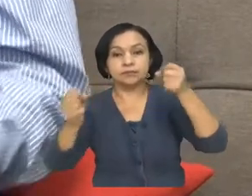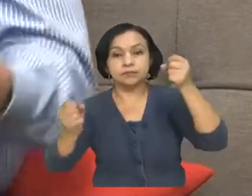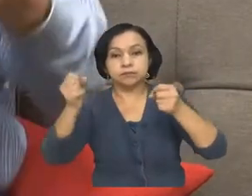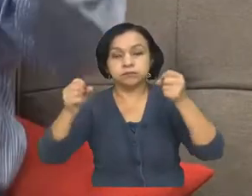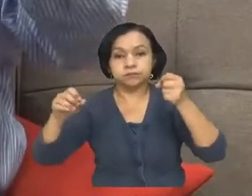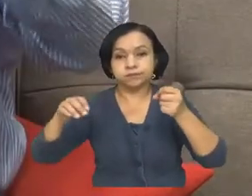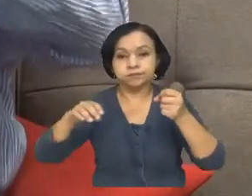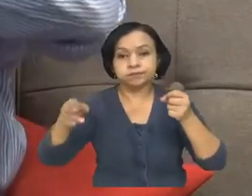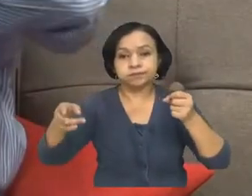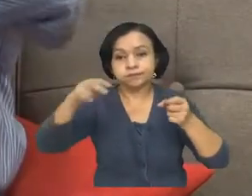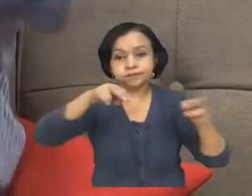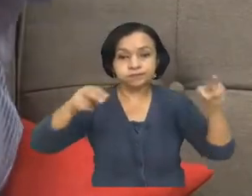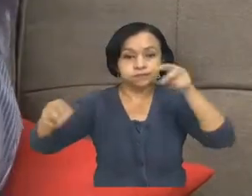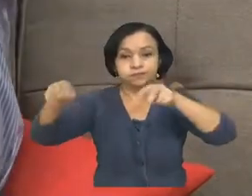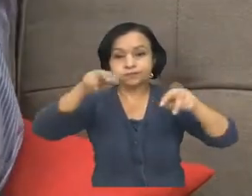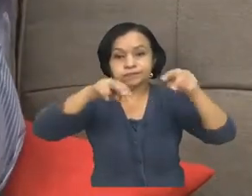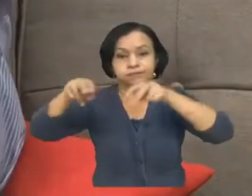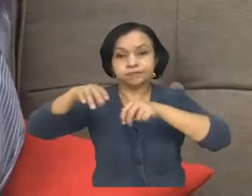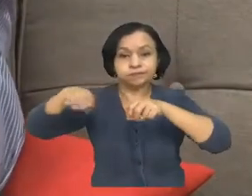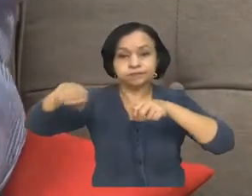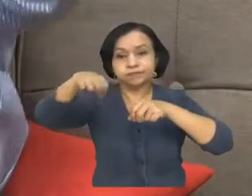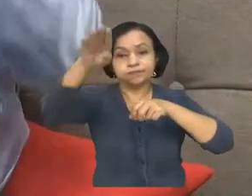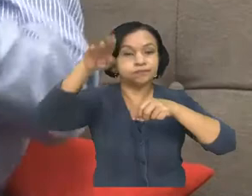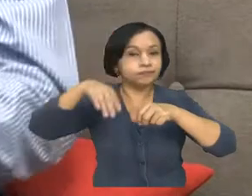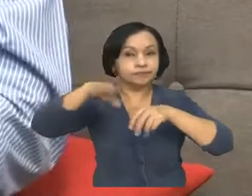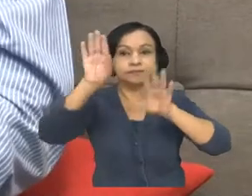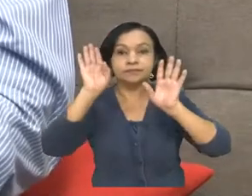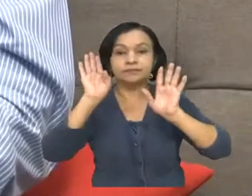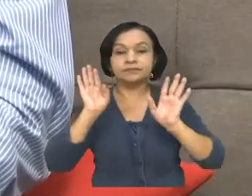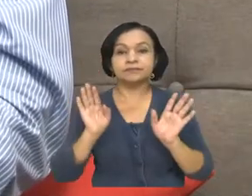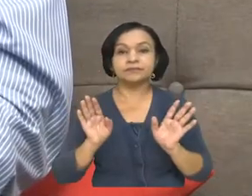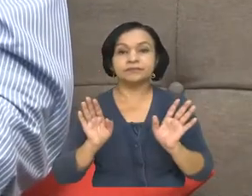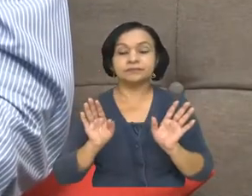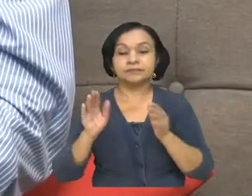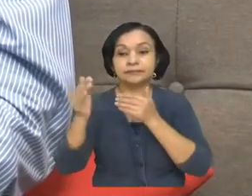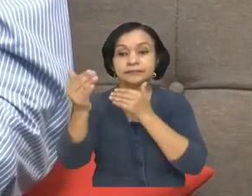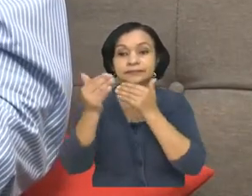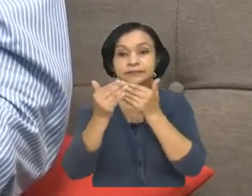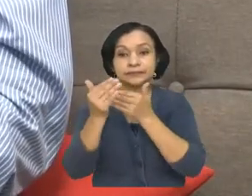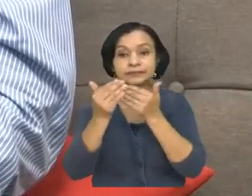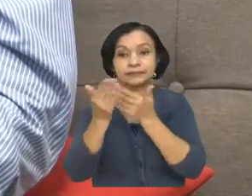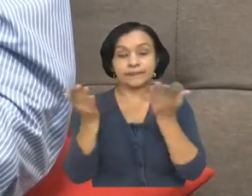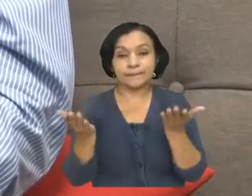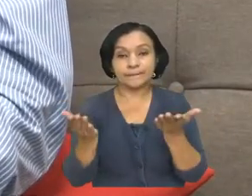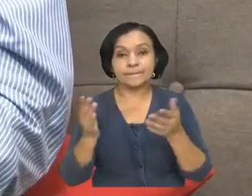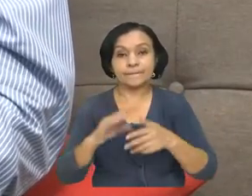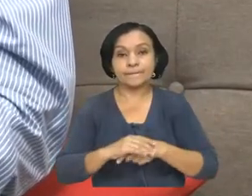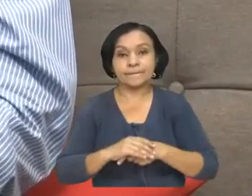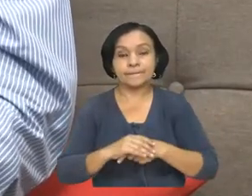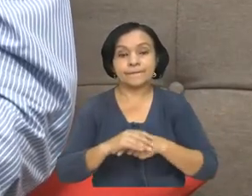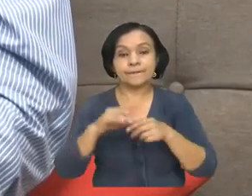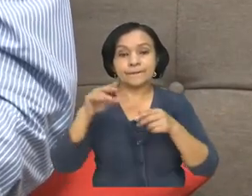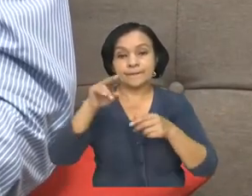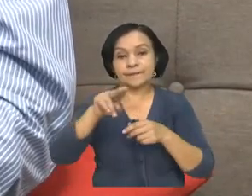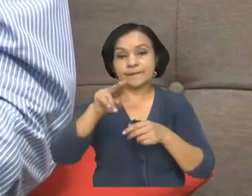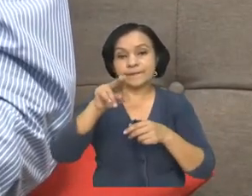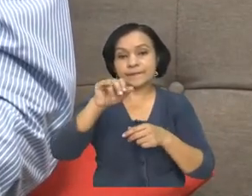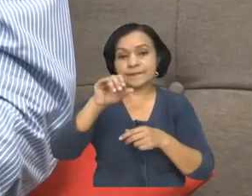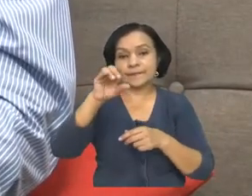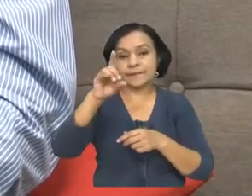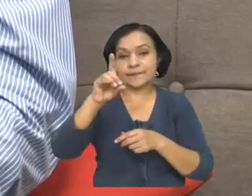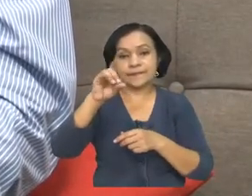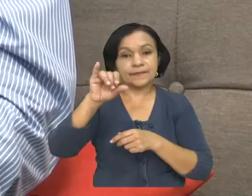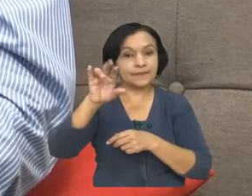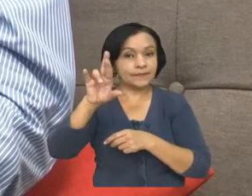parte así nos íbamos con lo que pudimos. Llegamos muy cerca, llegamos a Nindiri. Yo me recuerdo que